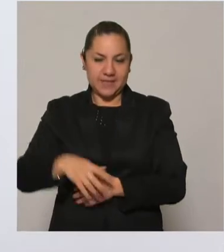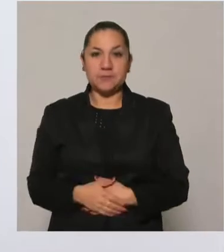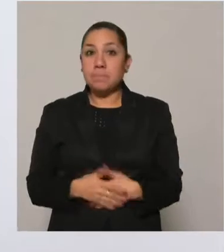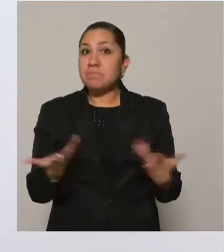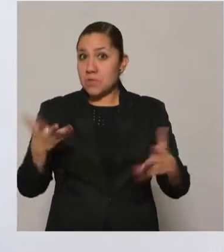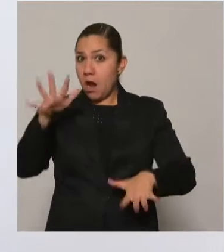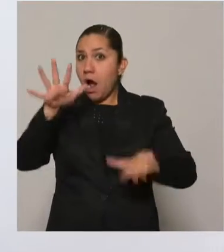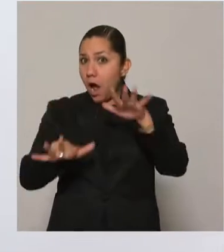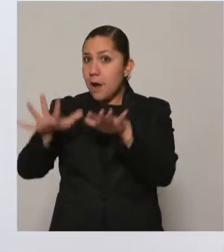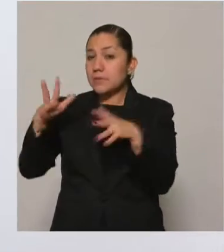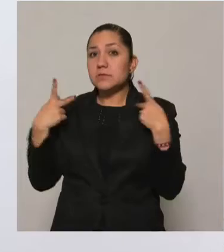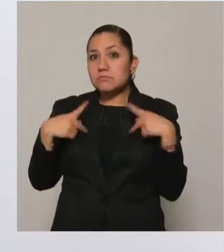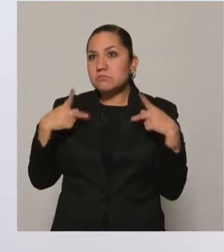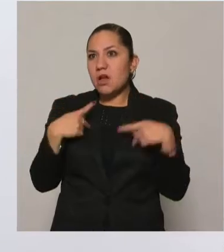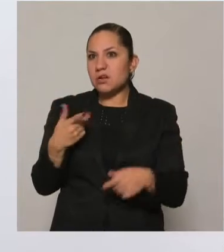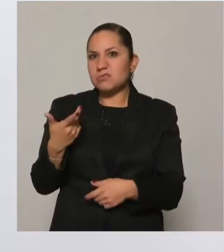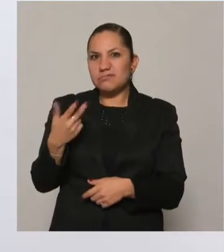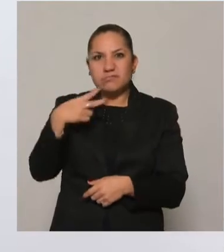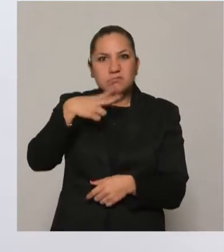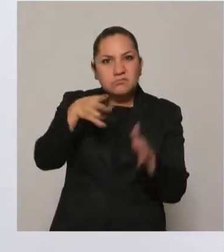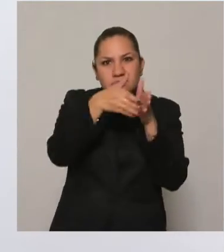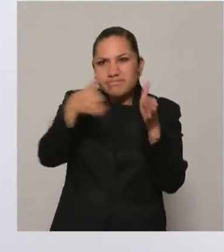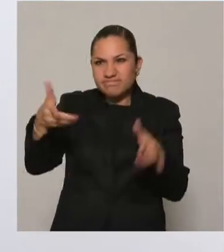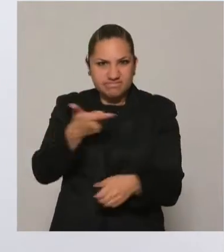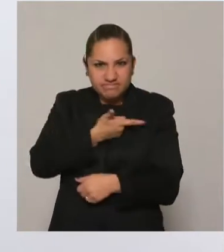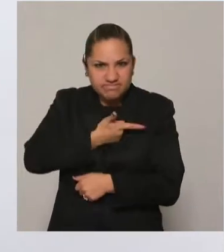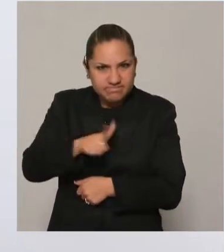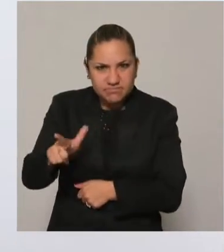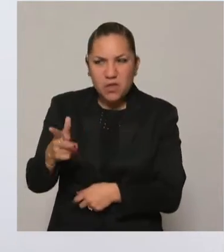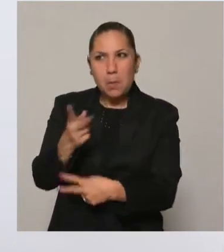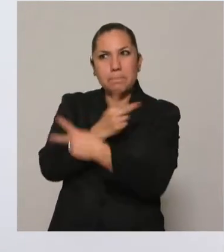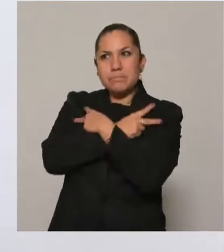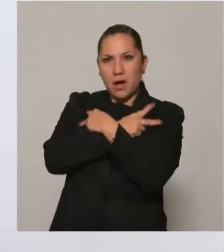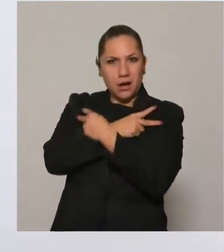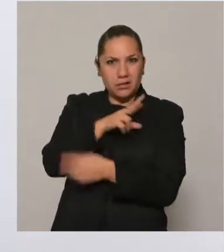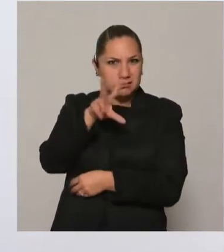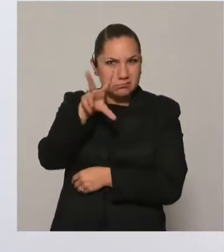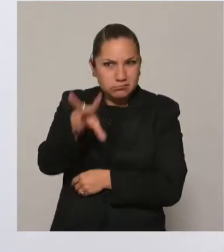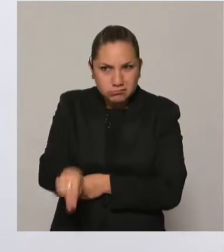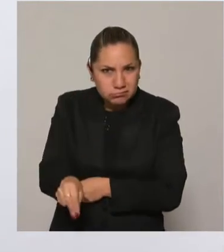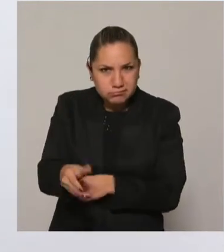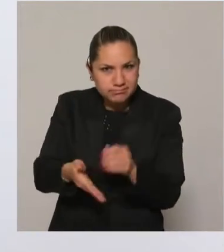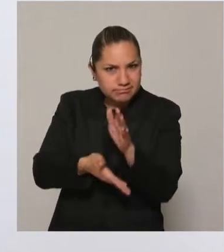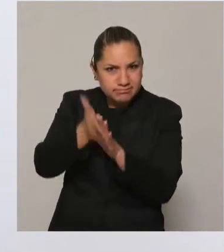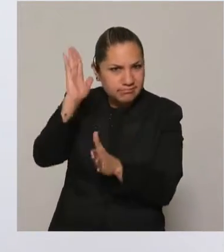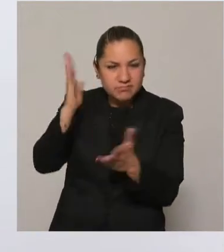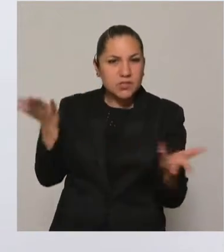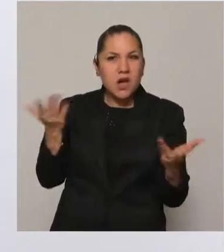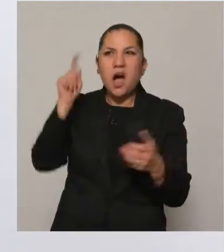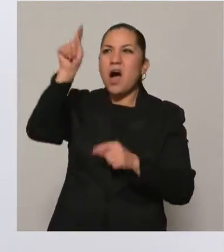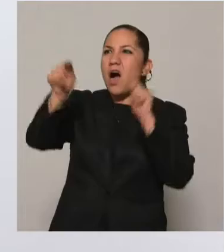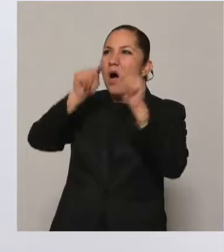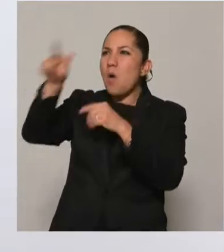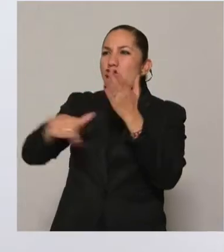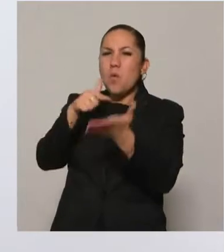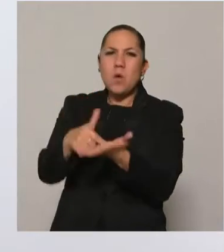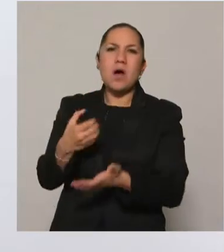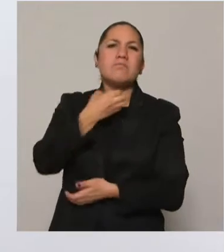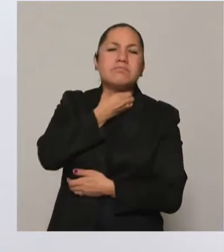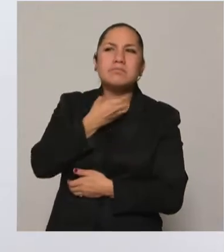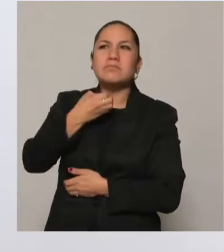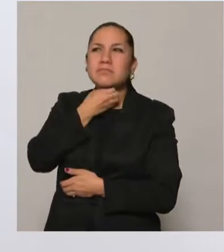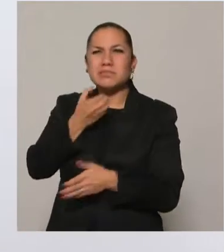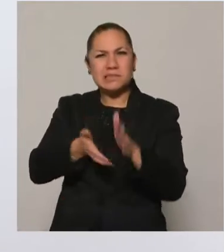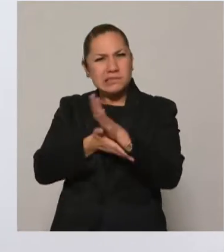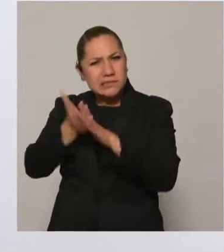salen de vacaciones, siguen trabajando, no les gusta ir, dicen que hay mucha gente en las playas o que las ofertas turísticas se saturan, los